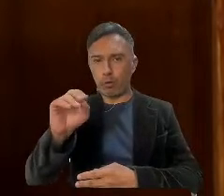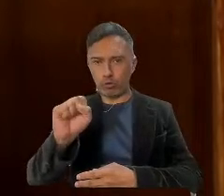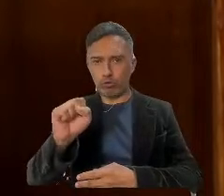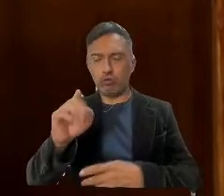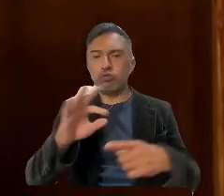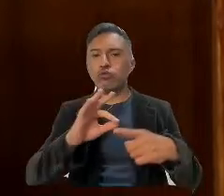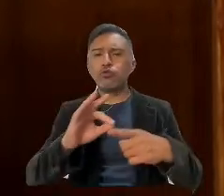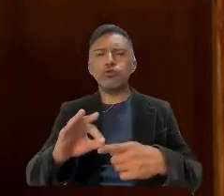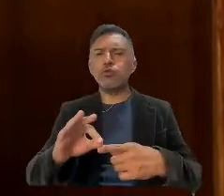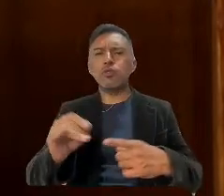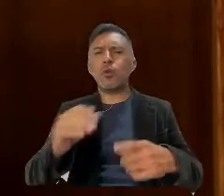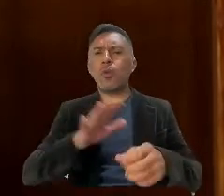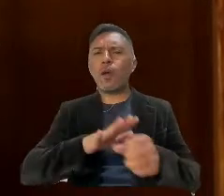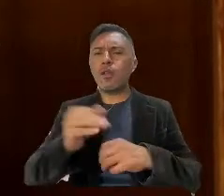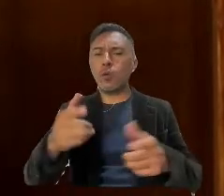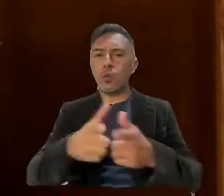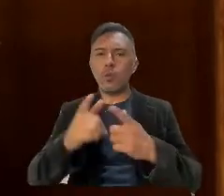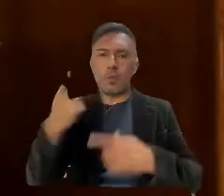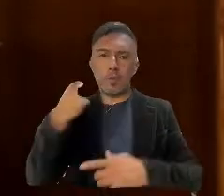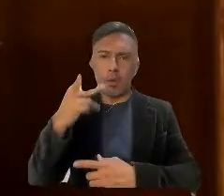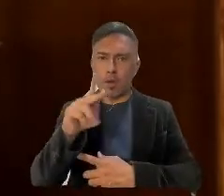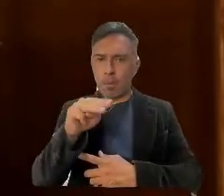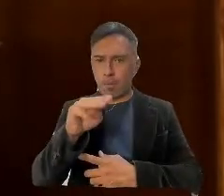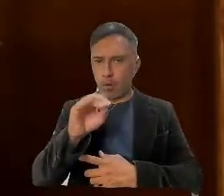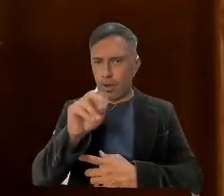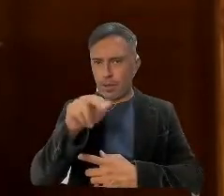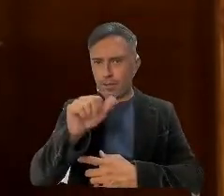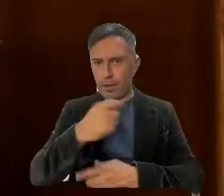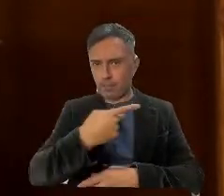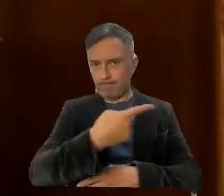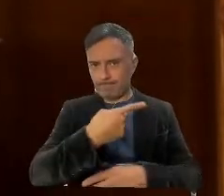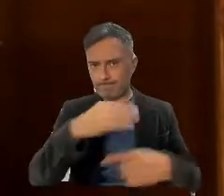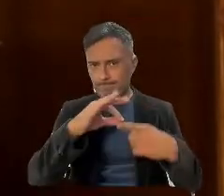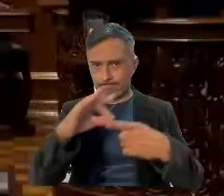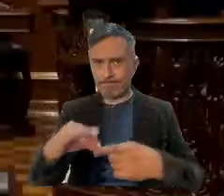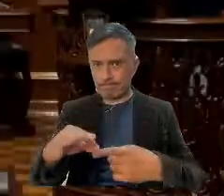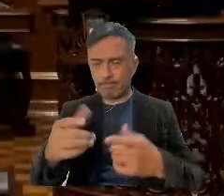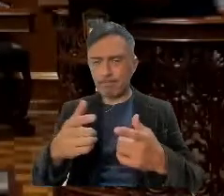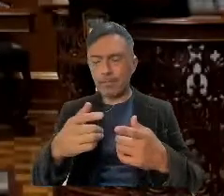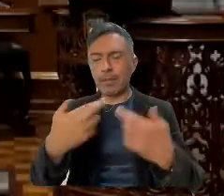Parlamentario de Morena. Es cuanto, diputado presidente. Muchas gracias, diputado Saroni.